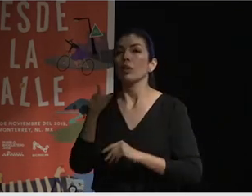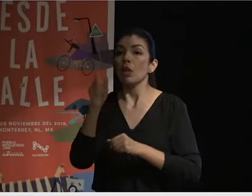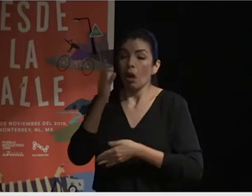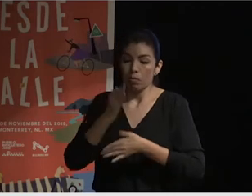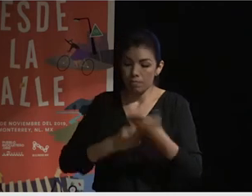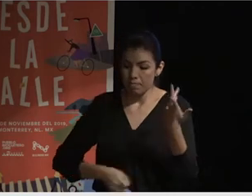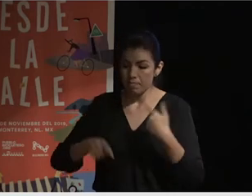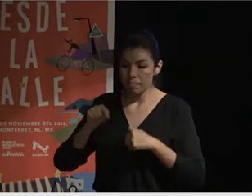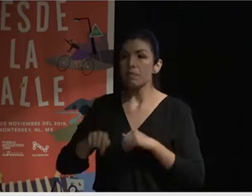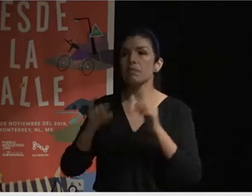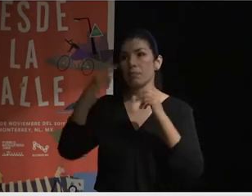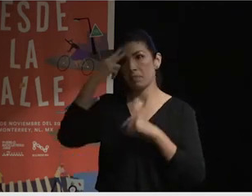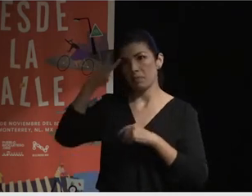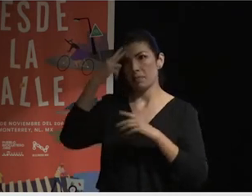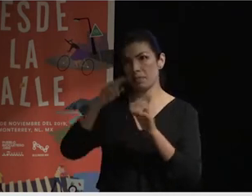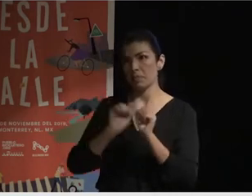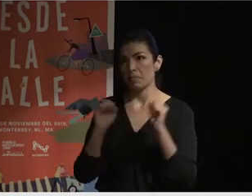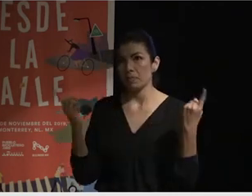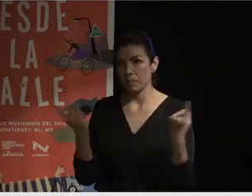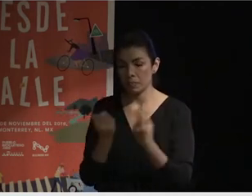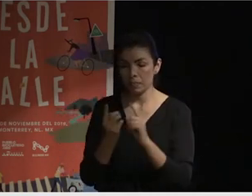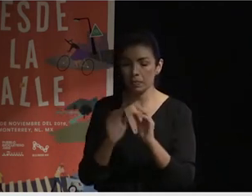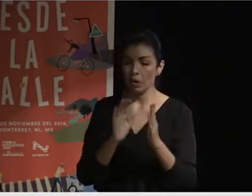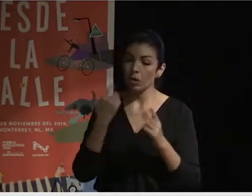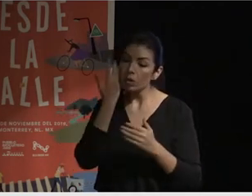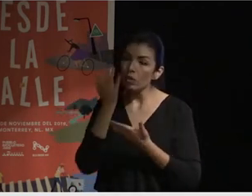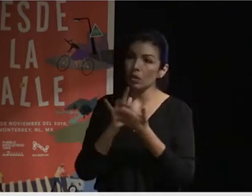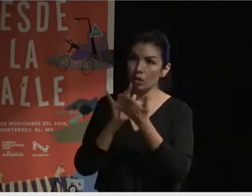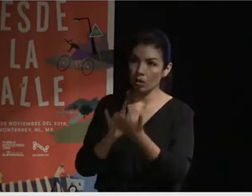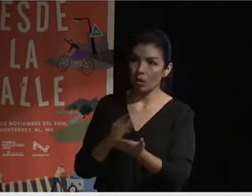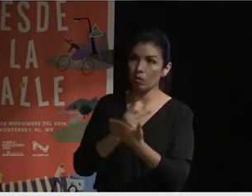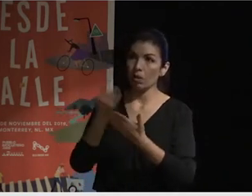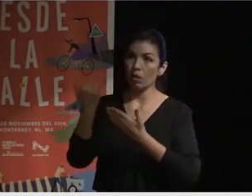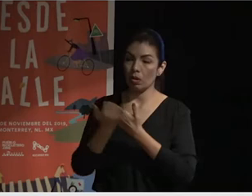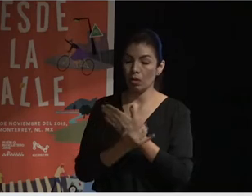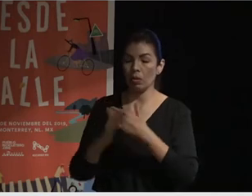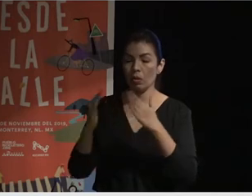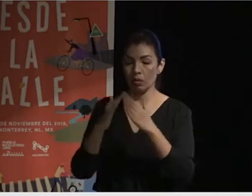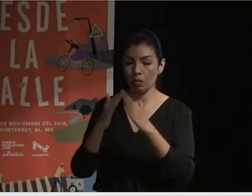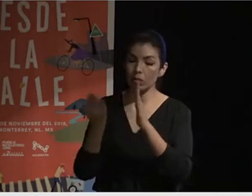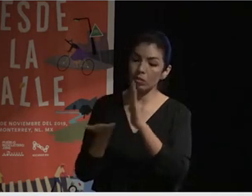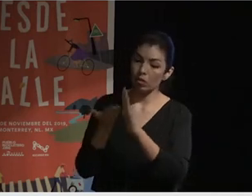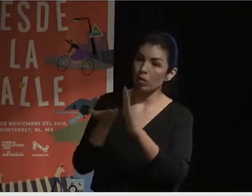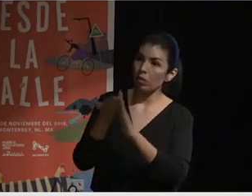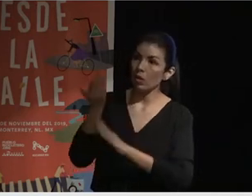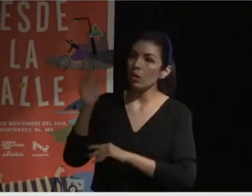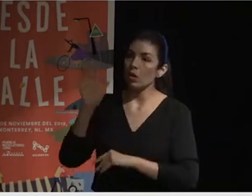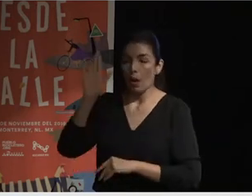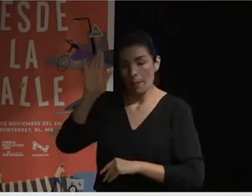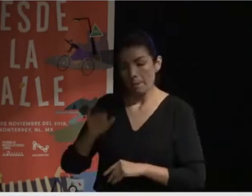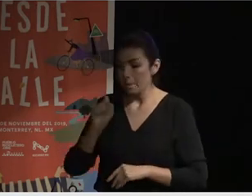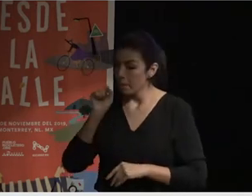dos, tres experiencias de cooperativas de vivienda que puedan ir marcando la pauta como en Uruguay y convertirse ya